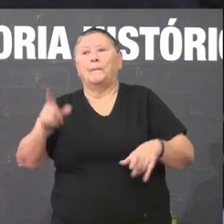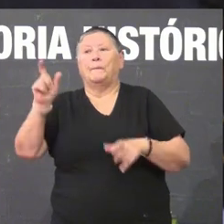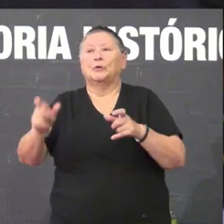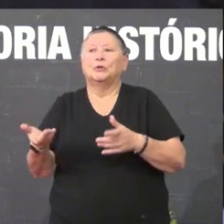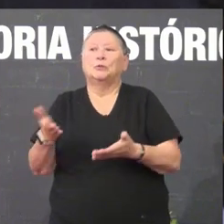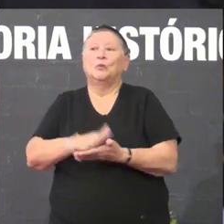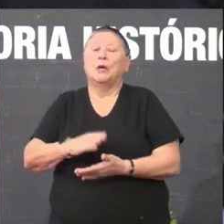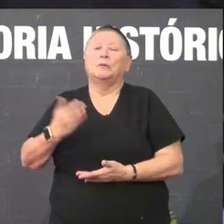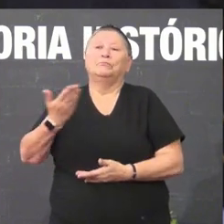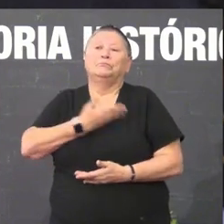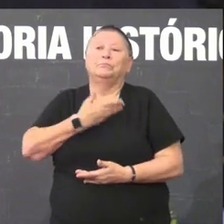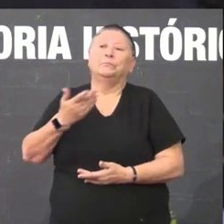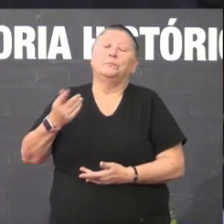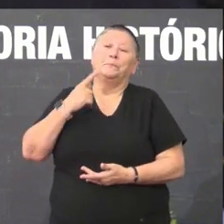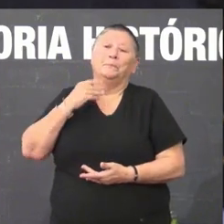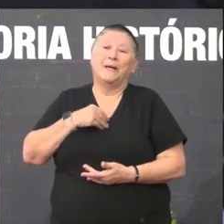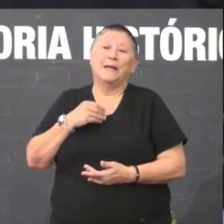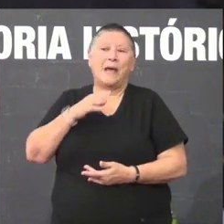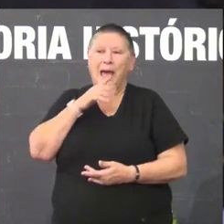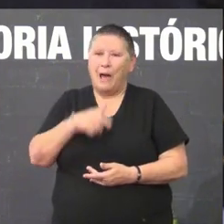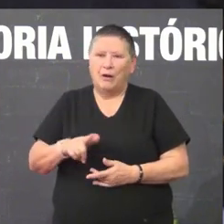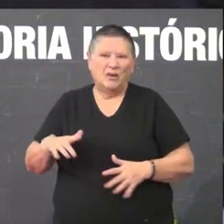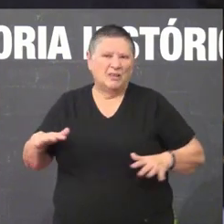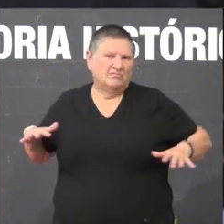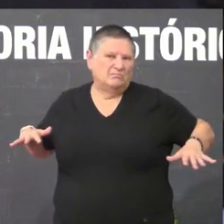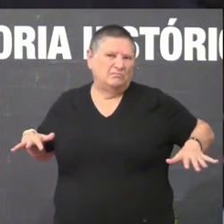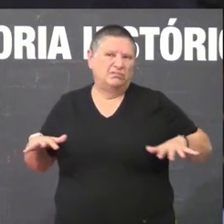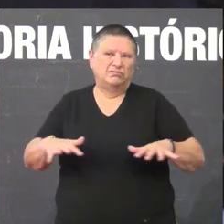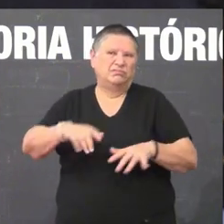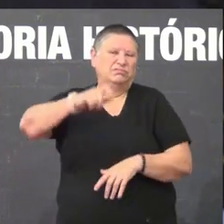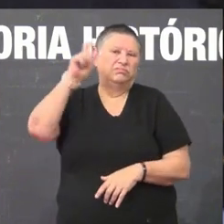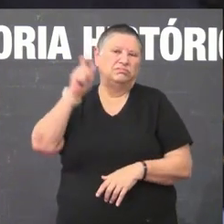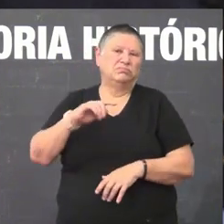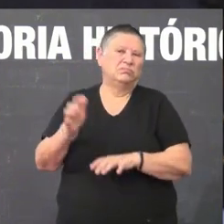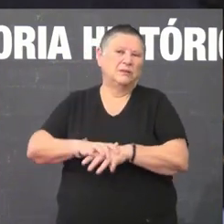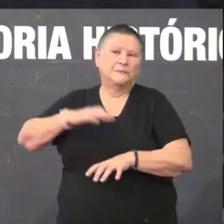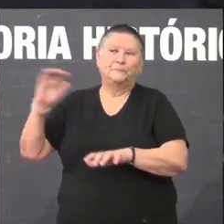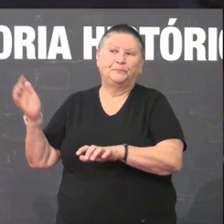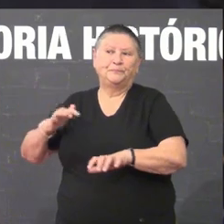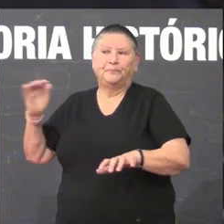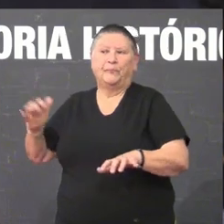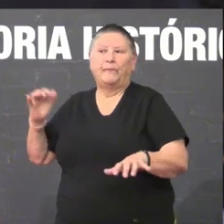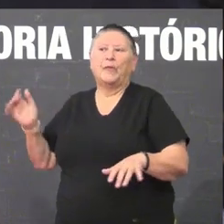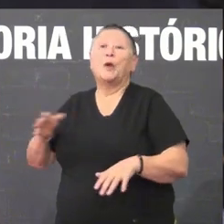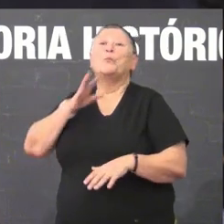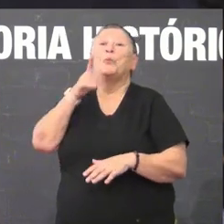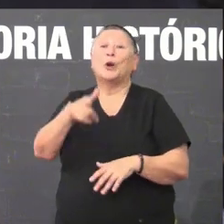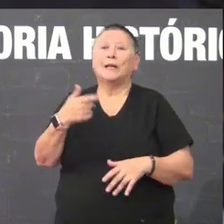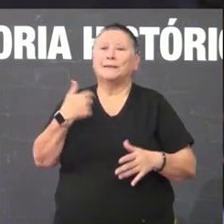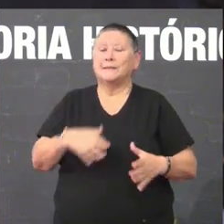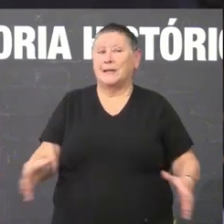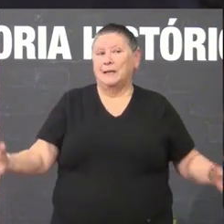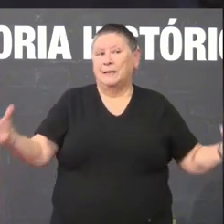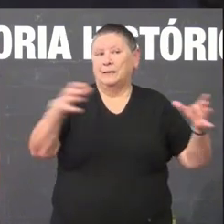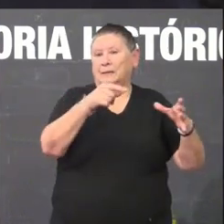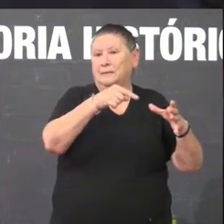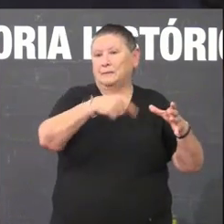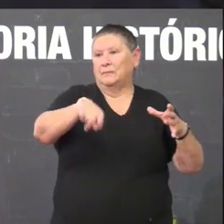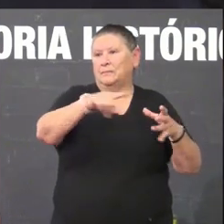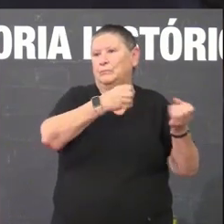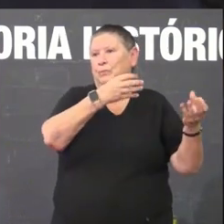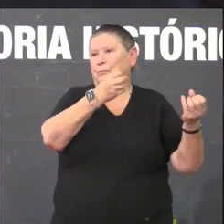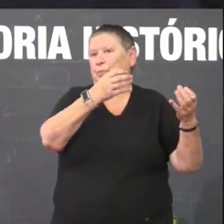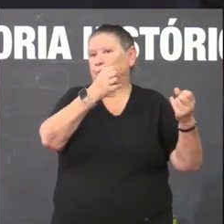no Ahora son multitudes y son multitudes precisamente como resultado de ese relato colectivo que se ha construido que es la